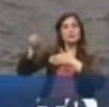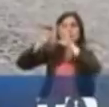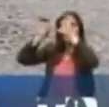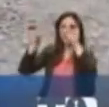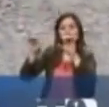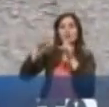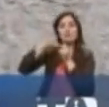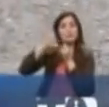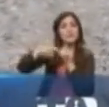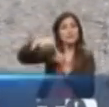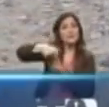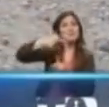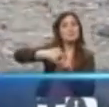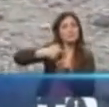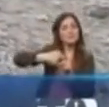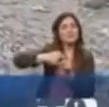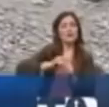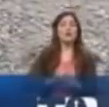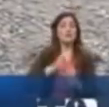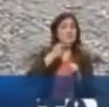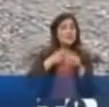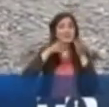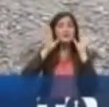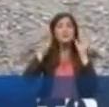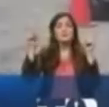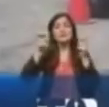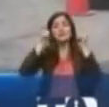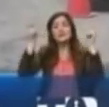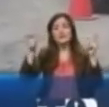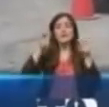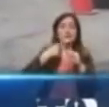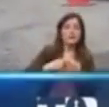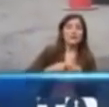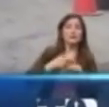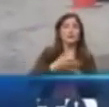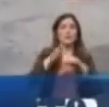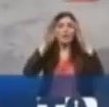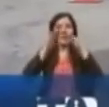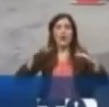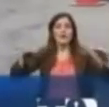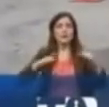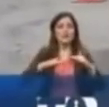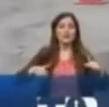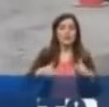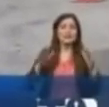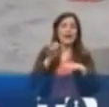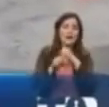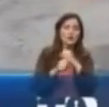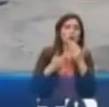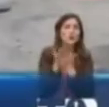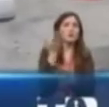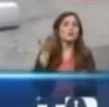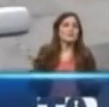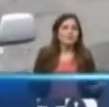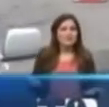hasta finales de este mes, puesto que el mes de diciembre es un mes de festividades, tenemos ya las fiestas de Quito, tenemos festividades navideñas y de Año Nuevo, por